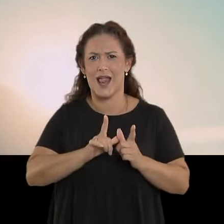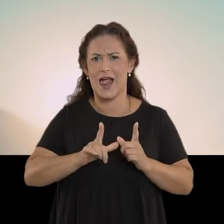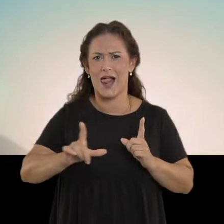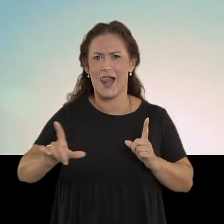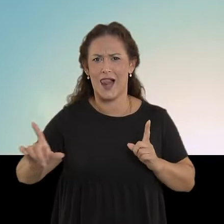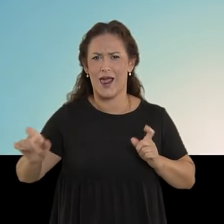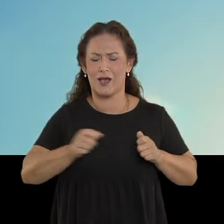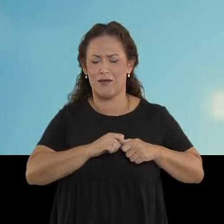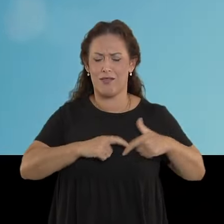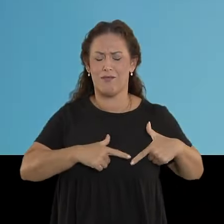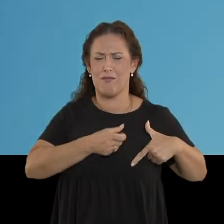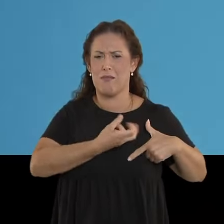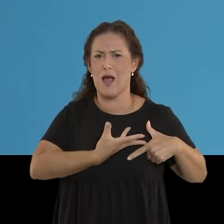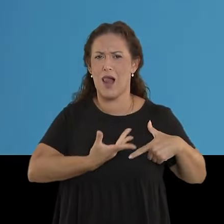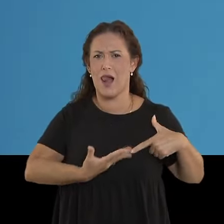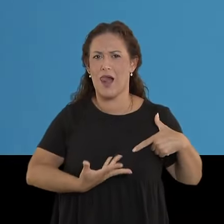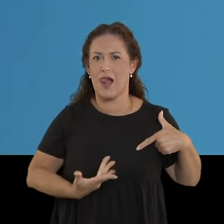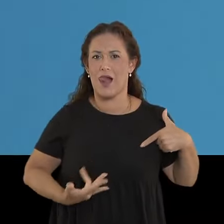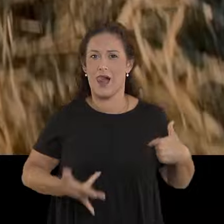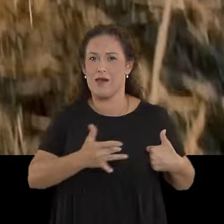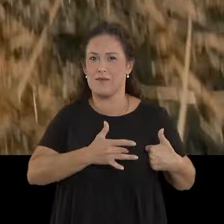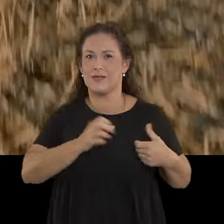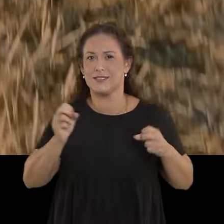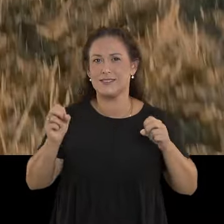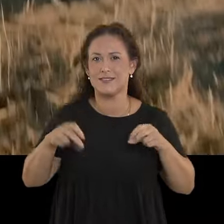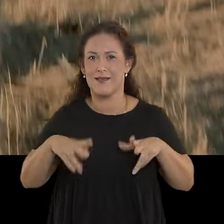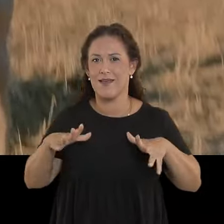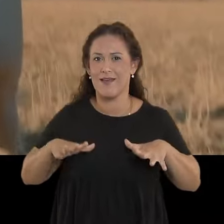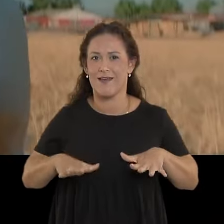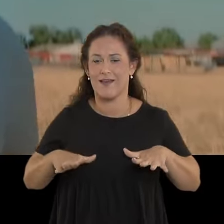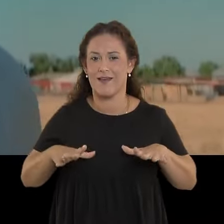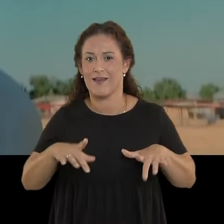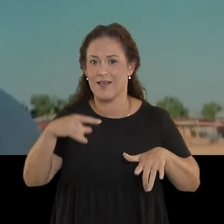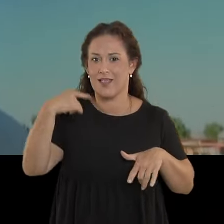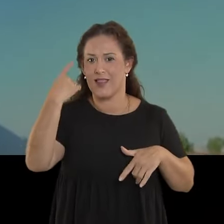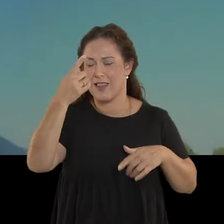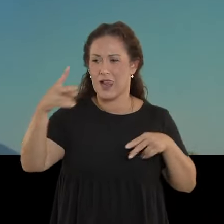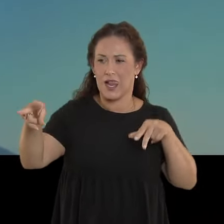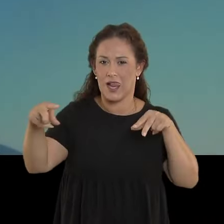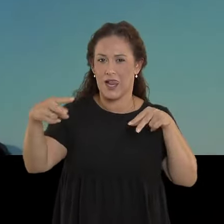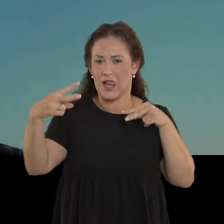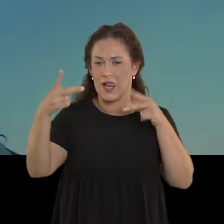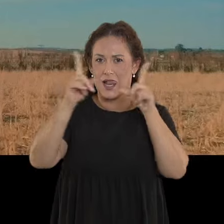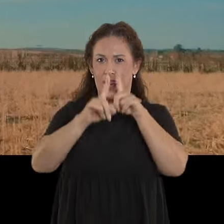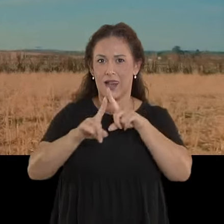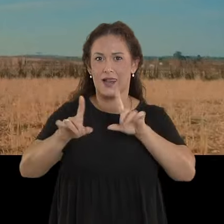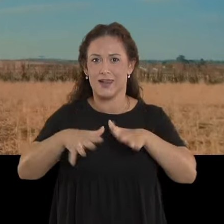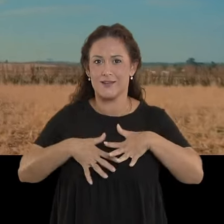el corazón, me quedé sin amor. Giré la cara pa' contar la